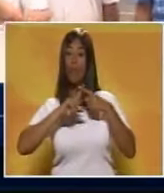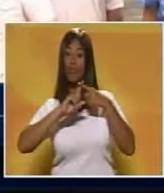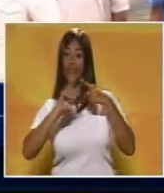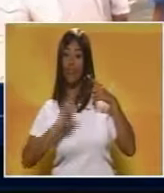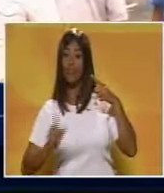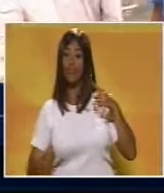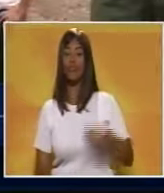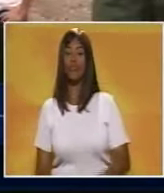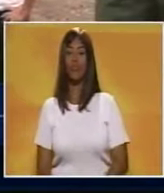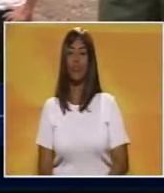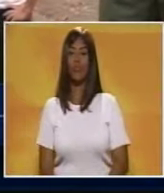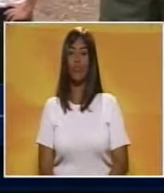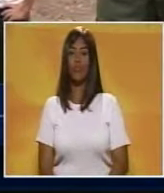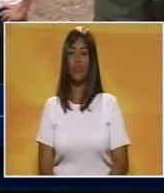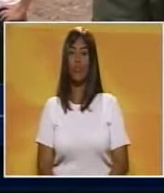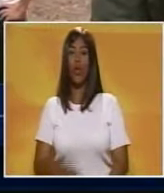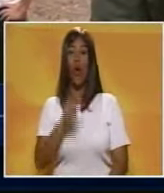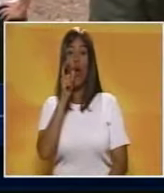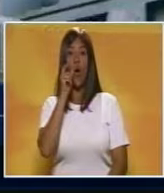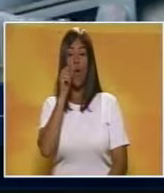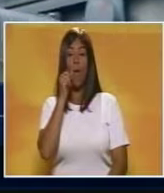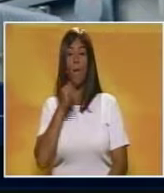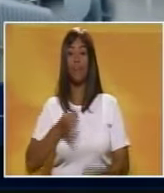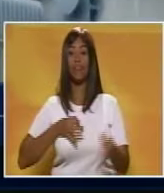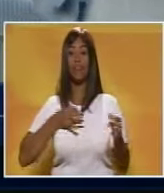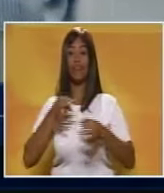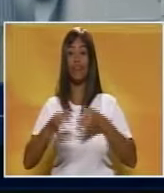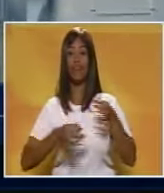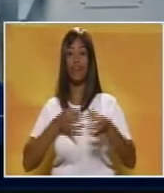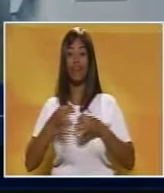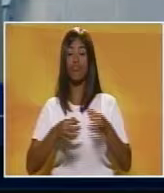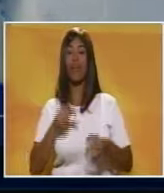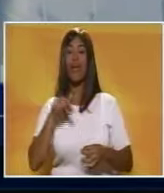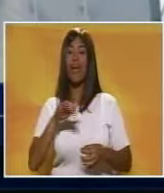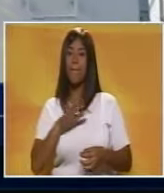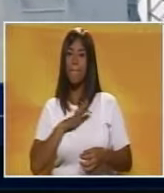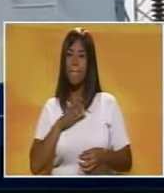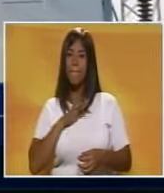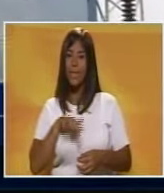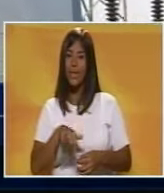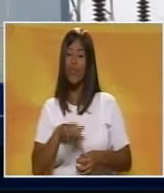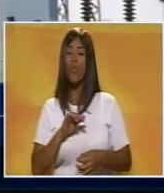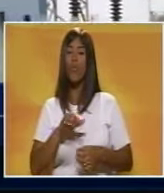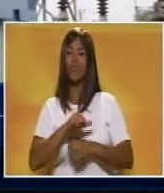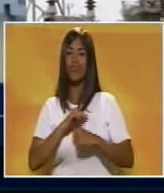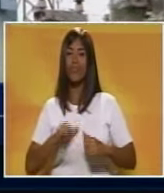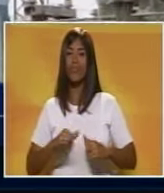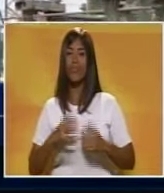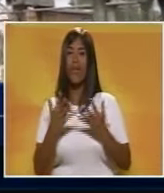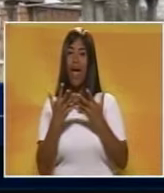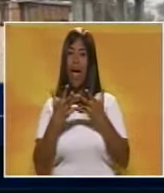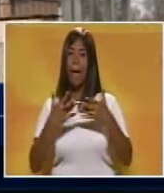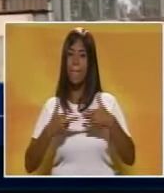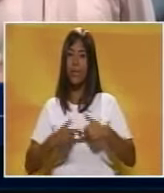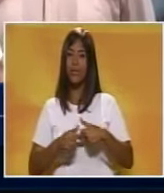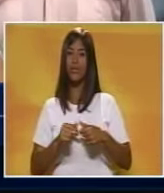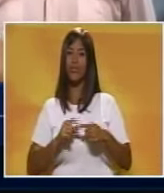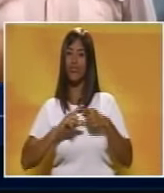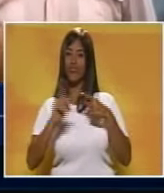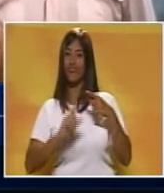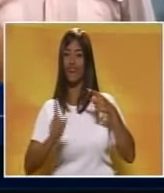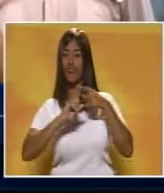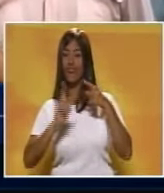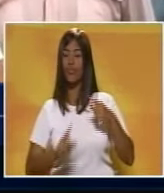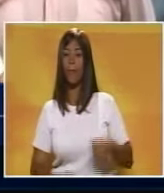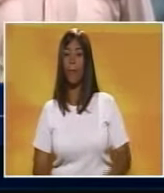energía eléctrica. Calles destacó que se está implementando en la entidad llanera el plan de administración de cargas. Se está